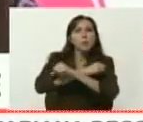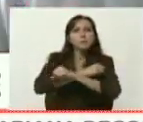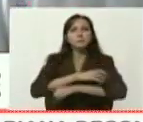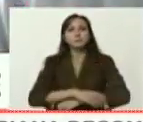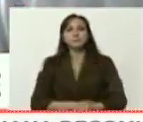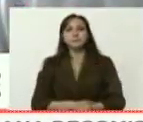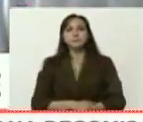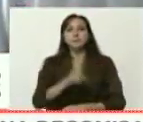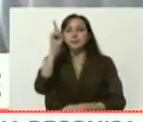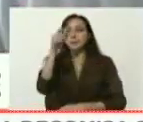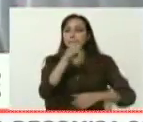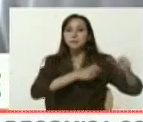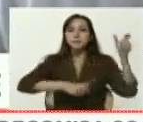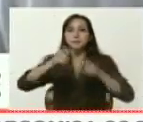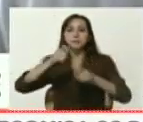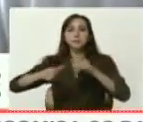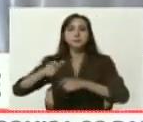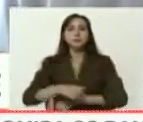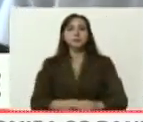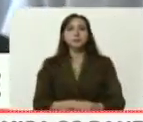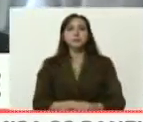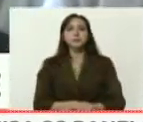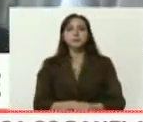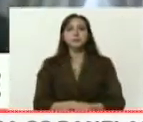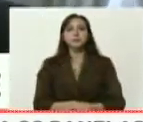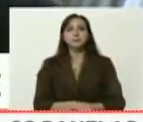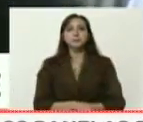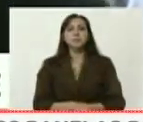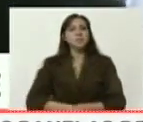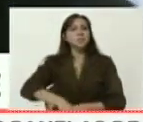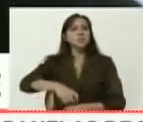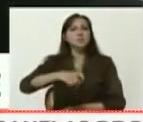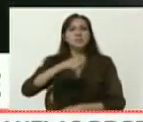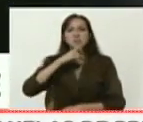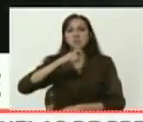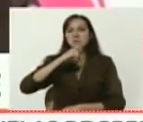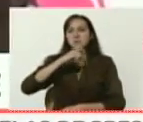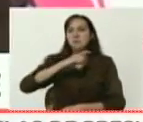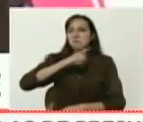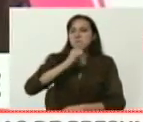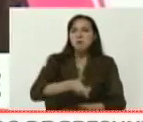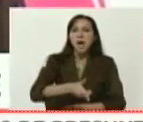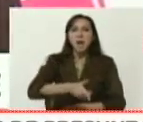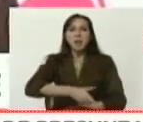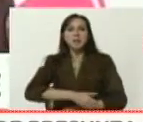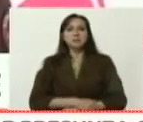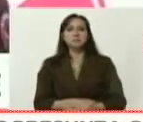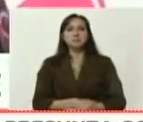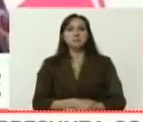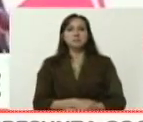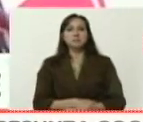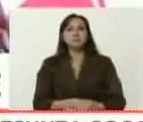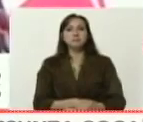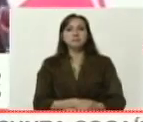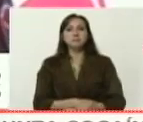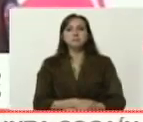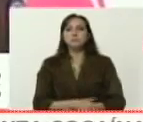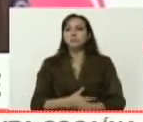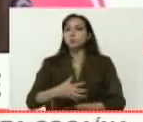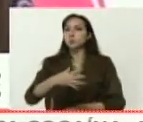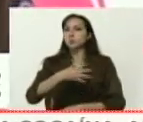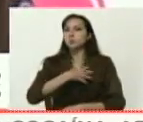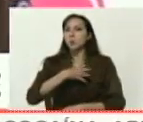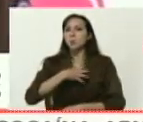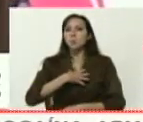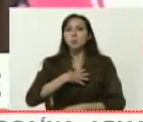sus mentes que son torbellinos de maldad, pueden detener el viento de la libertad.